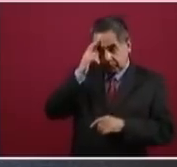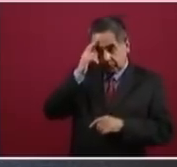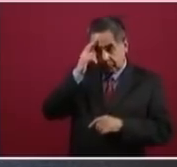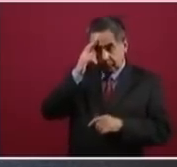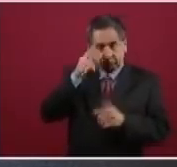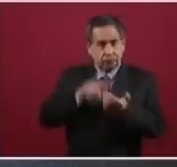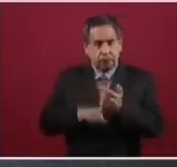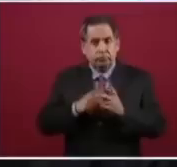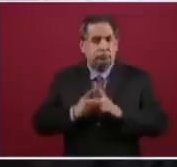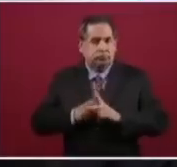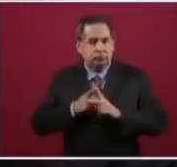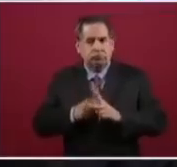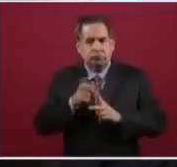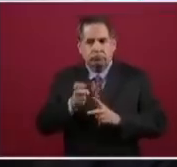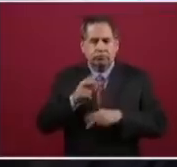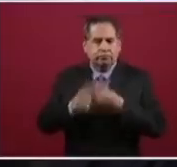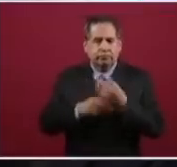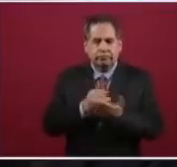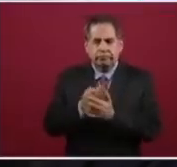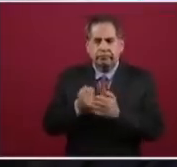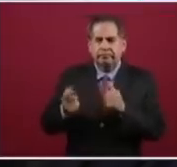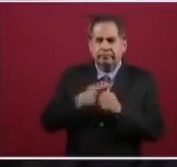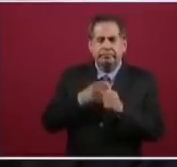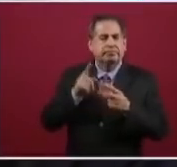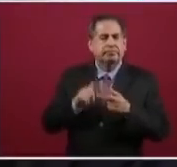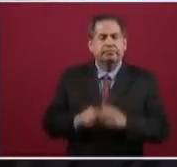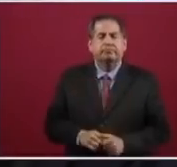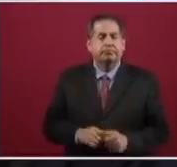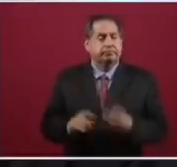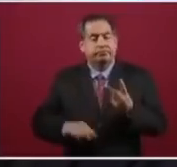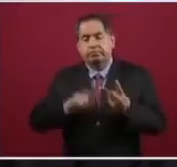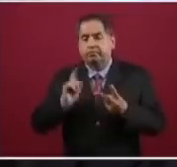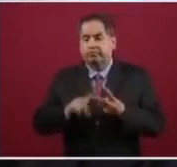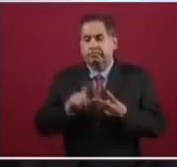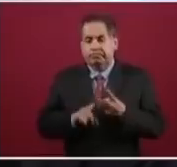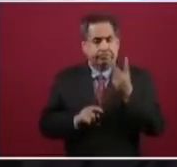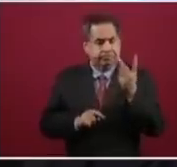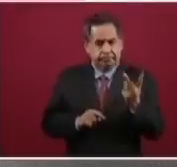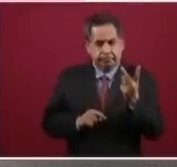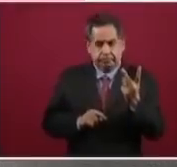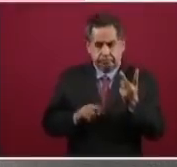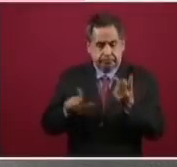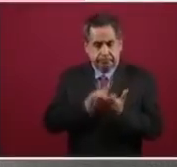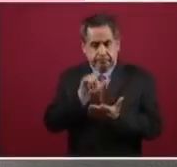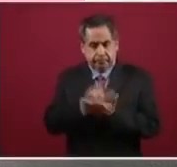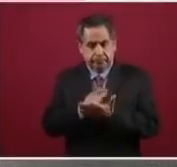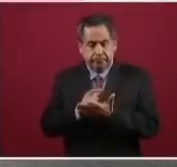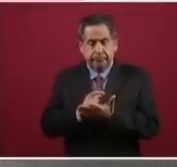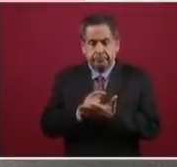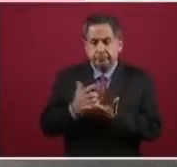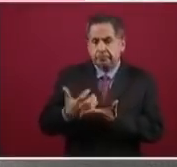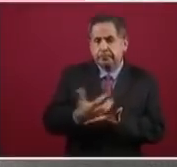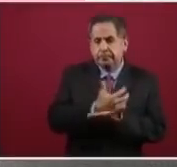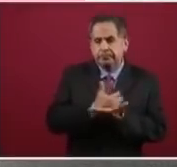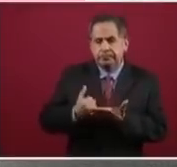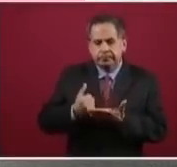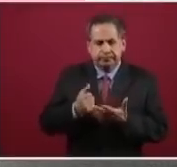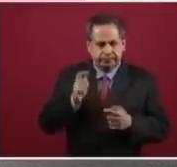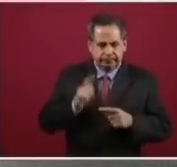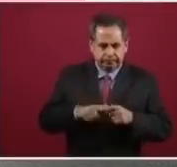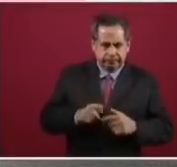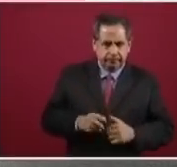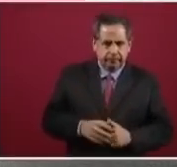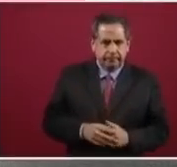el financiamiento es lo que determina ese primer punto el segundo punto es el de la ley de ingresos en sí la siguiente